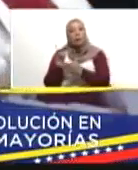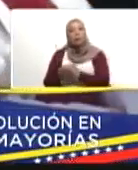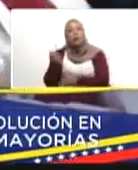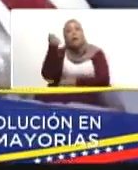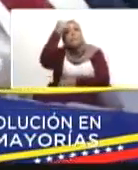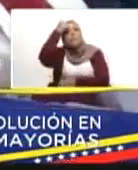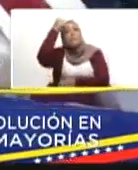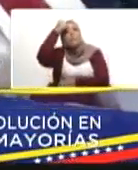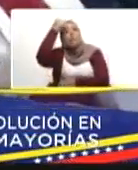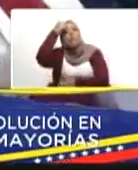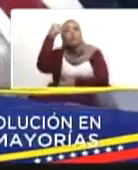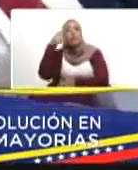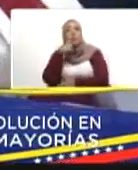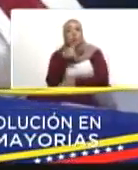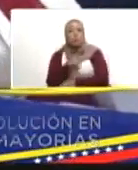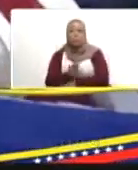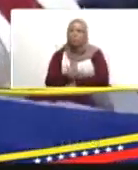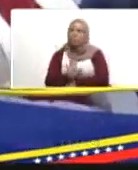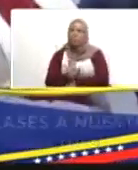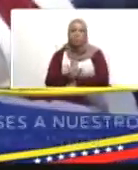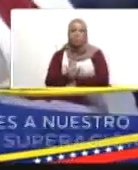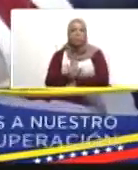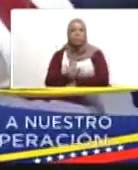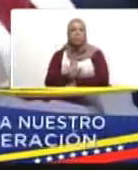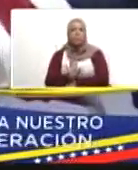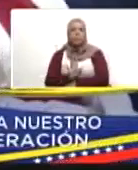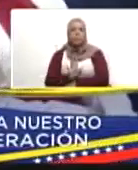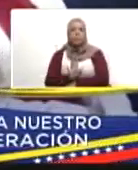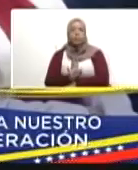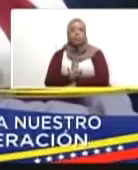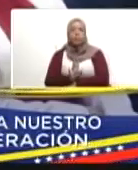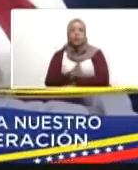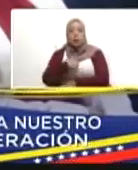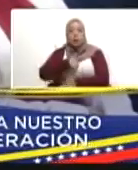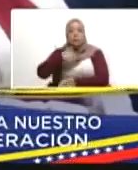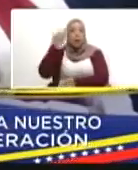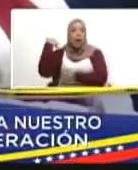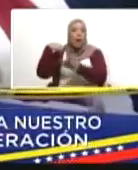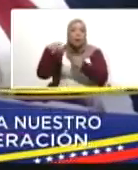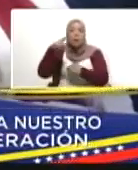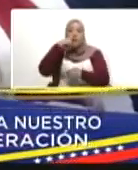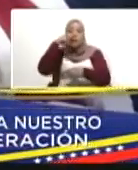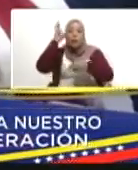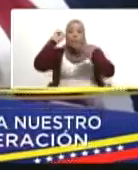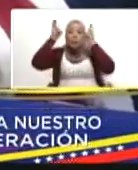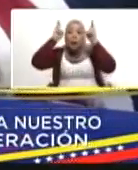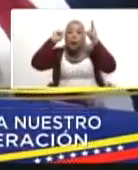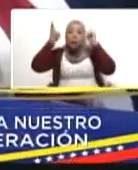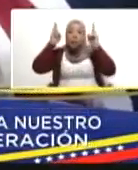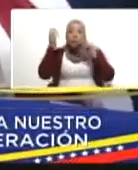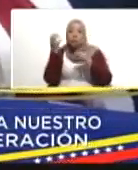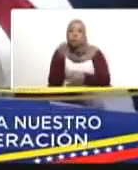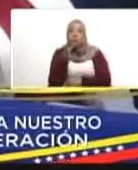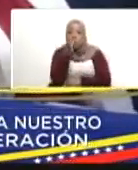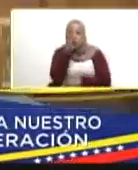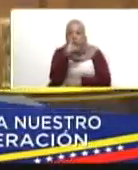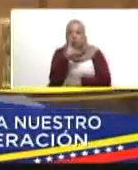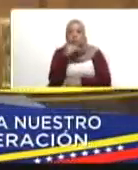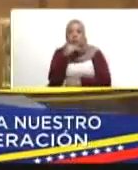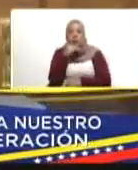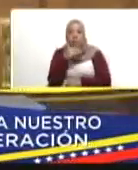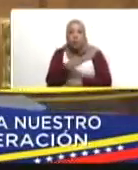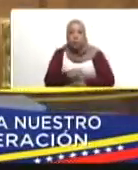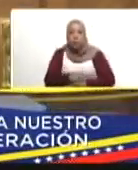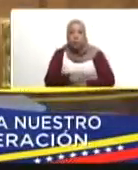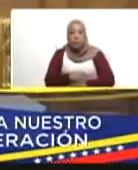bruto brutos bruto bruto así ma burro me decían silia se pone brava cuando yo digo esto